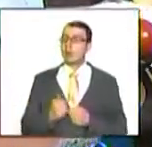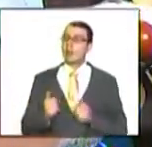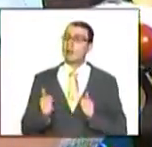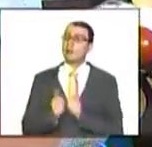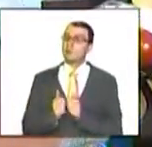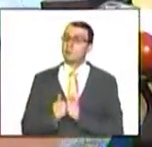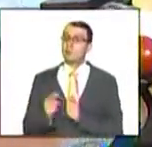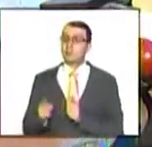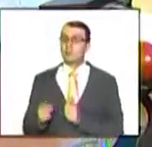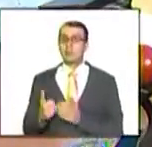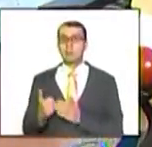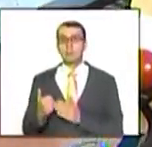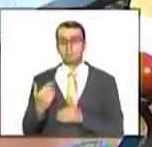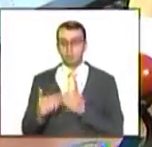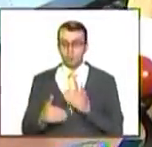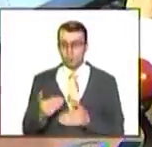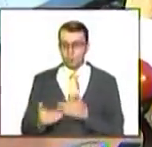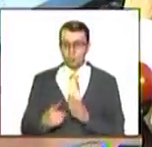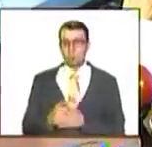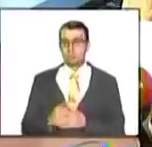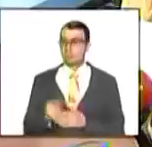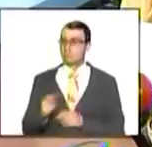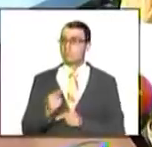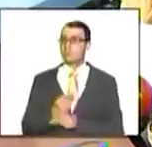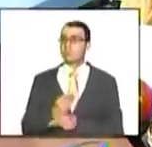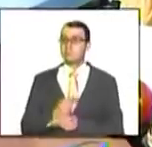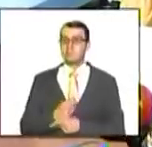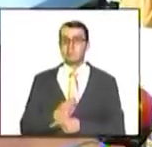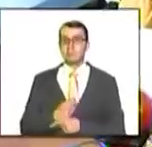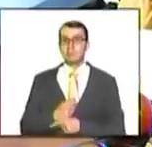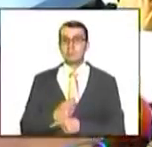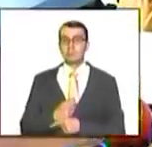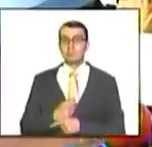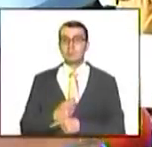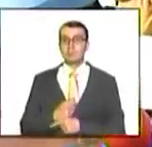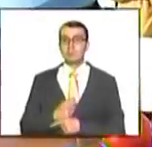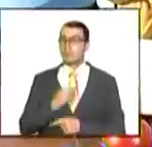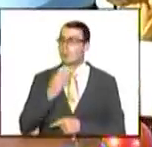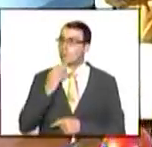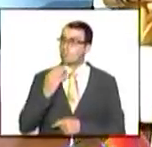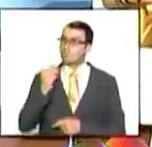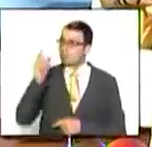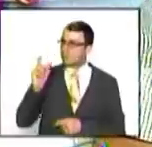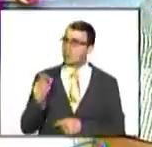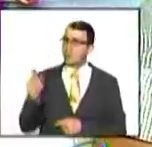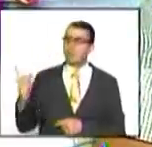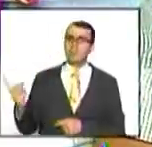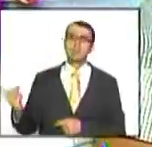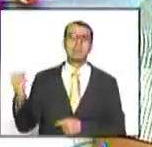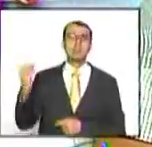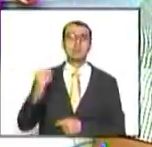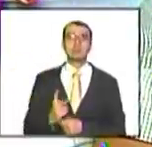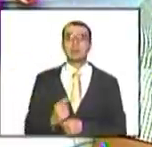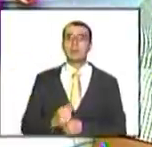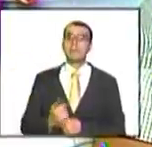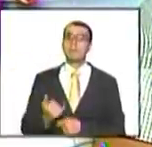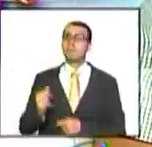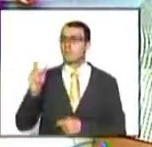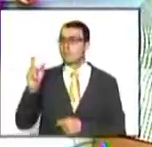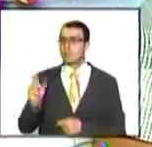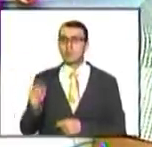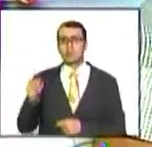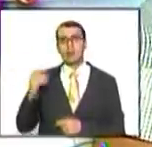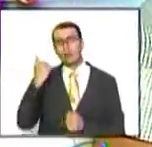estos procedimientos, doctor Javier. Bueno, generalmente un paciente llega a nuestro consultorio y ese paciente